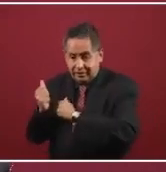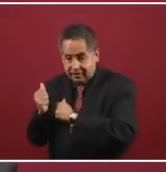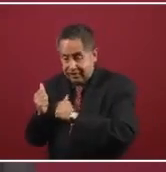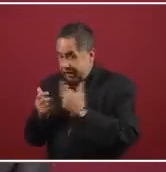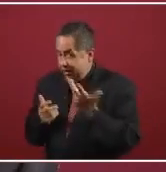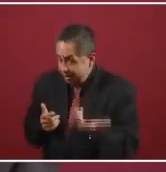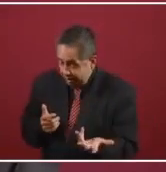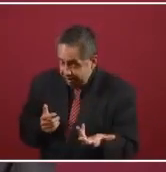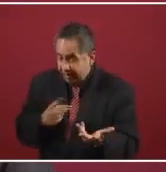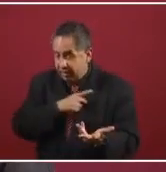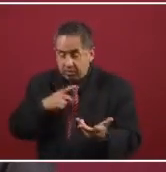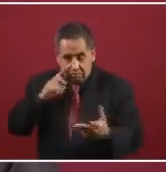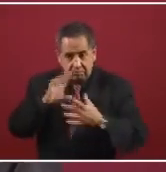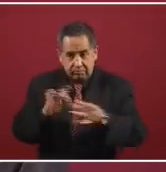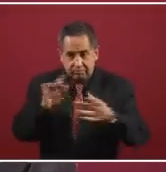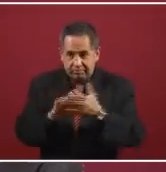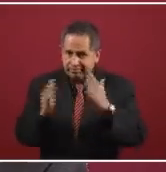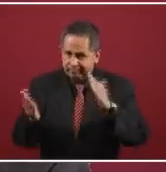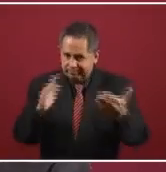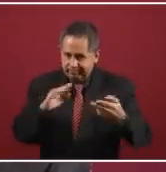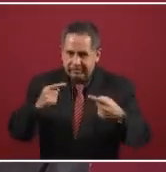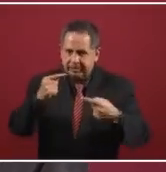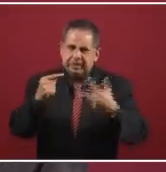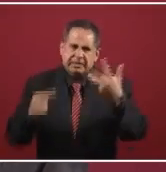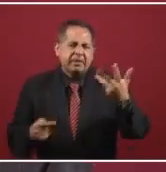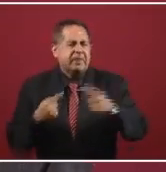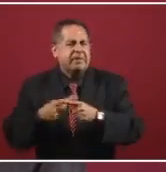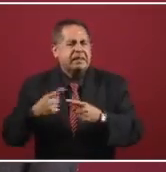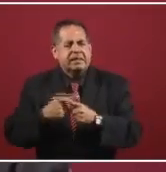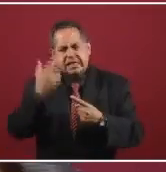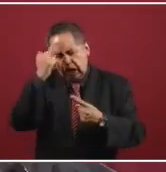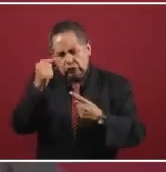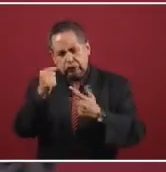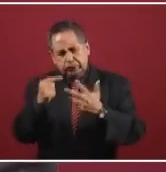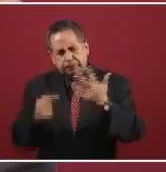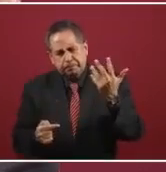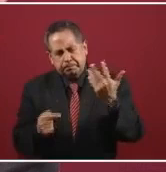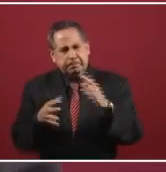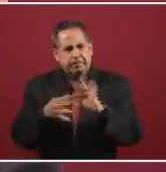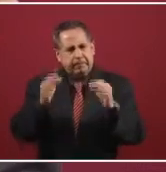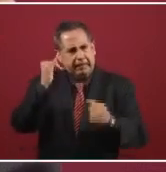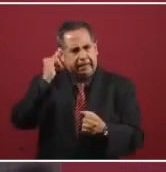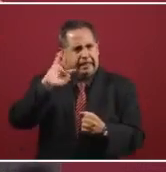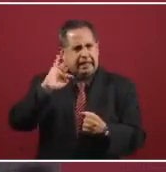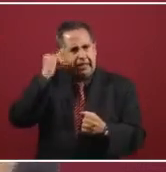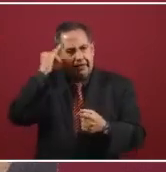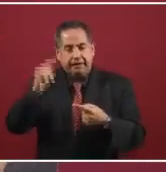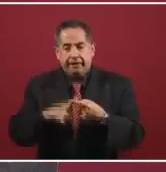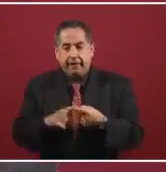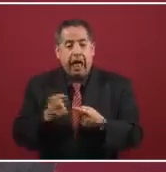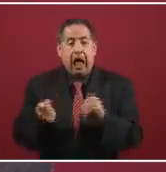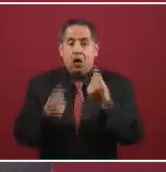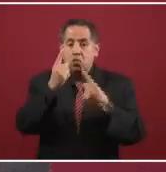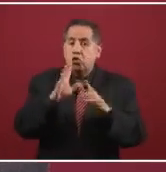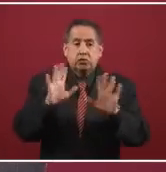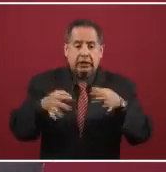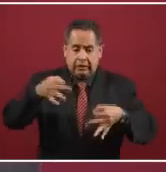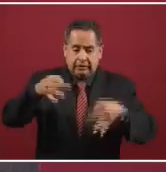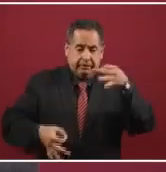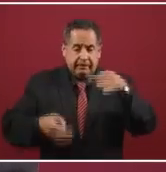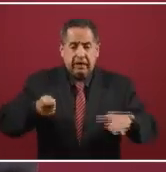ya salieron. O sea, hay varios motivos o varias hipótesis. El que ya fue a esa audiencia en Estados